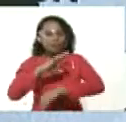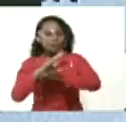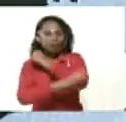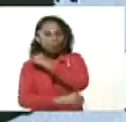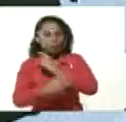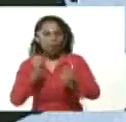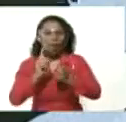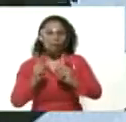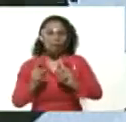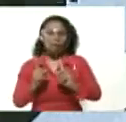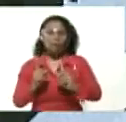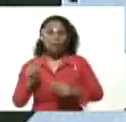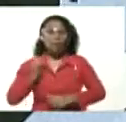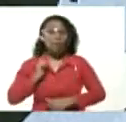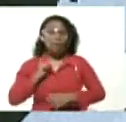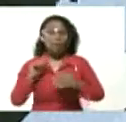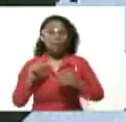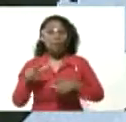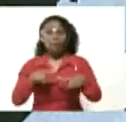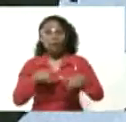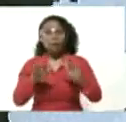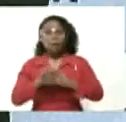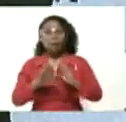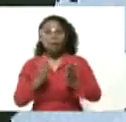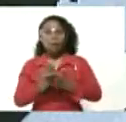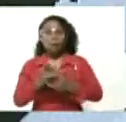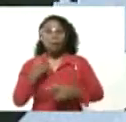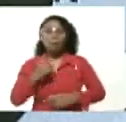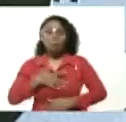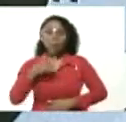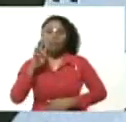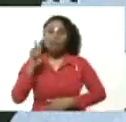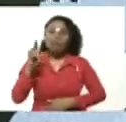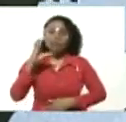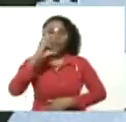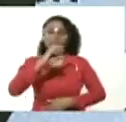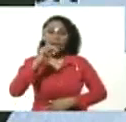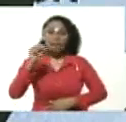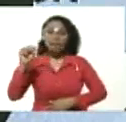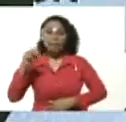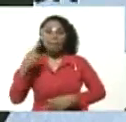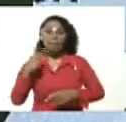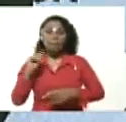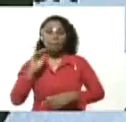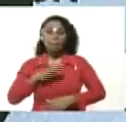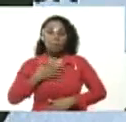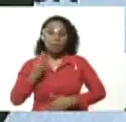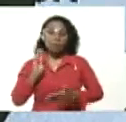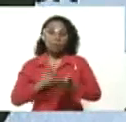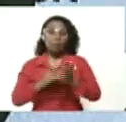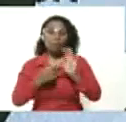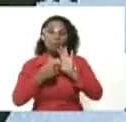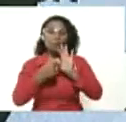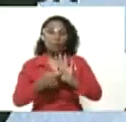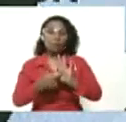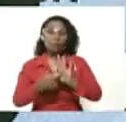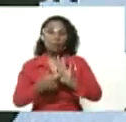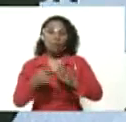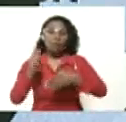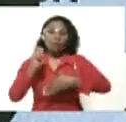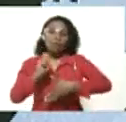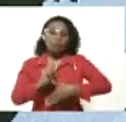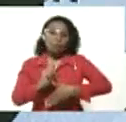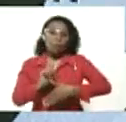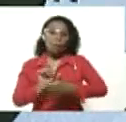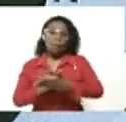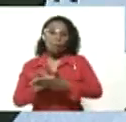implica que en cualquier lugar del mundo se pueda ver CNN, pero que también pongan trabas, por ejemplo, para que se vea Telesur expulsada